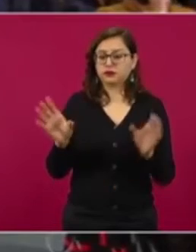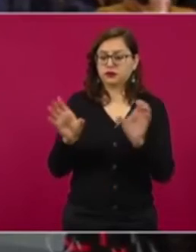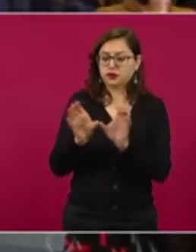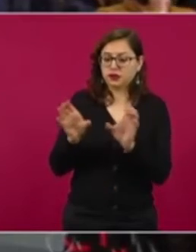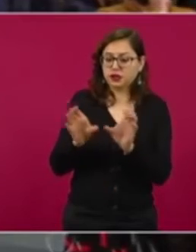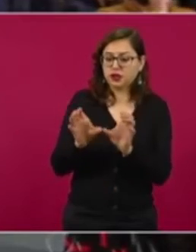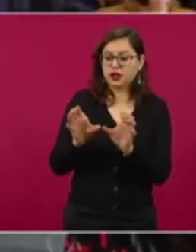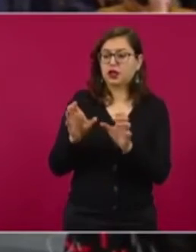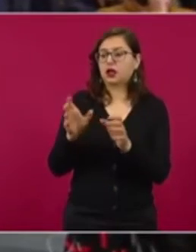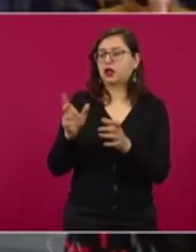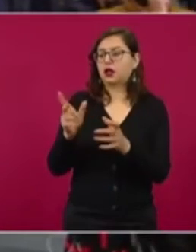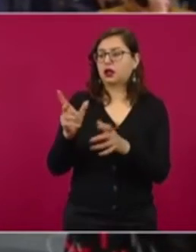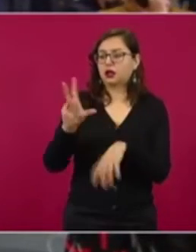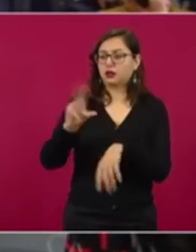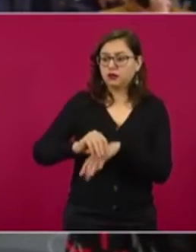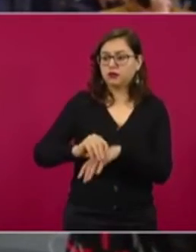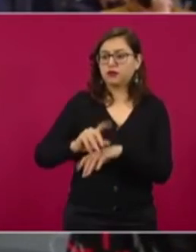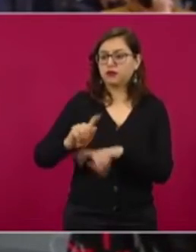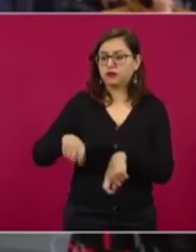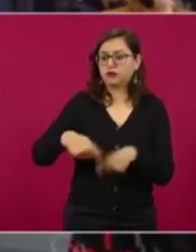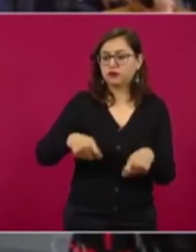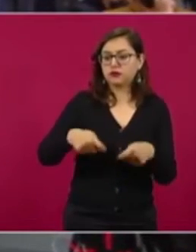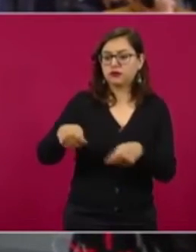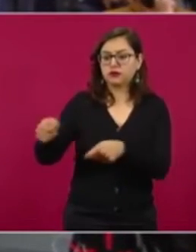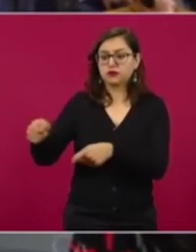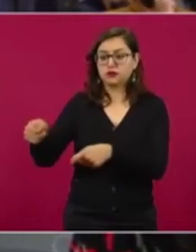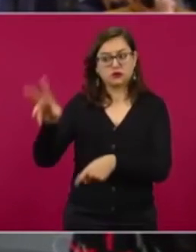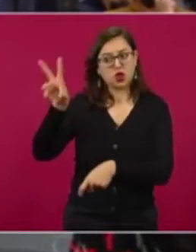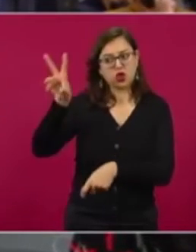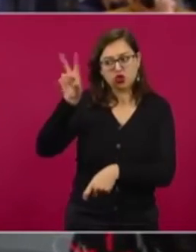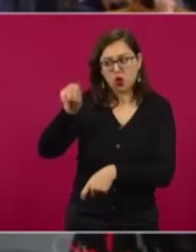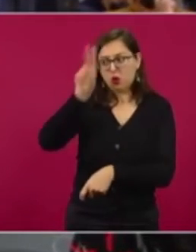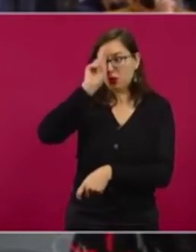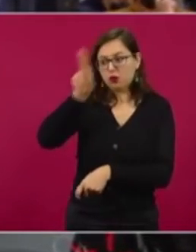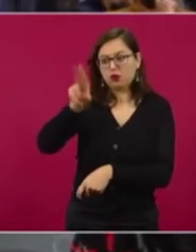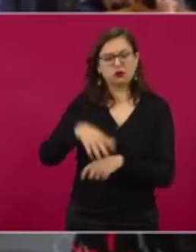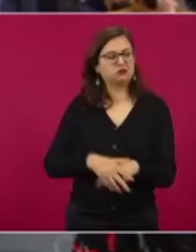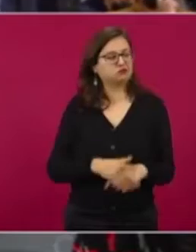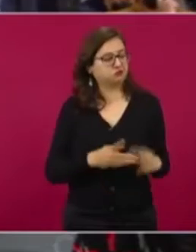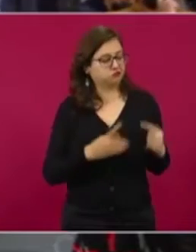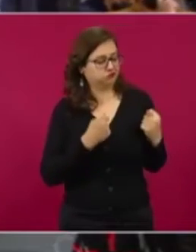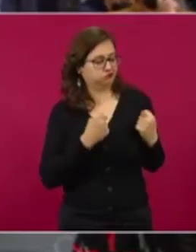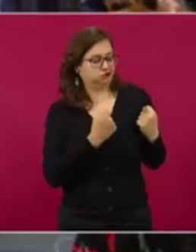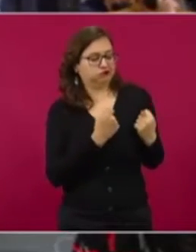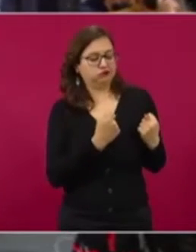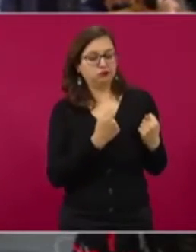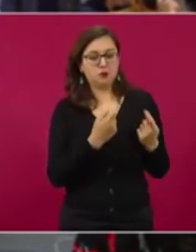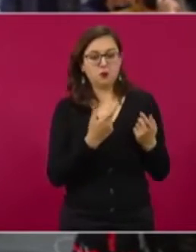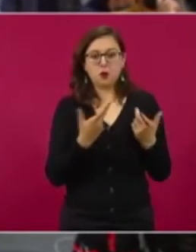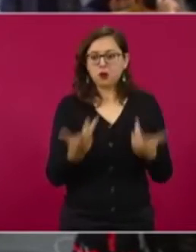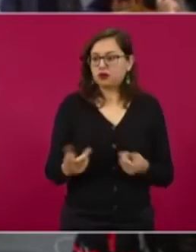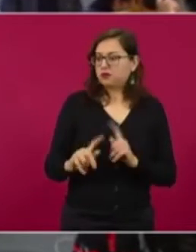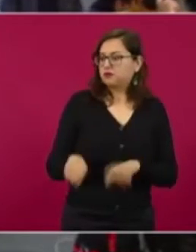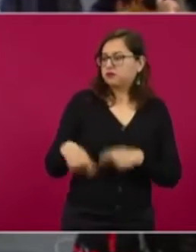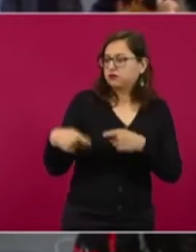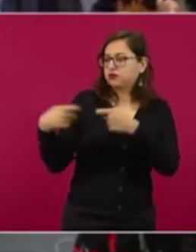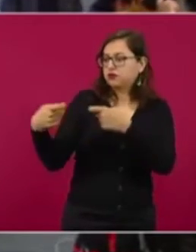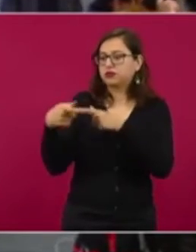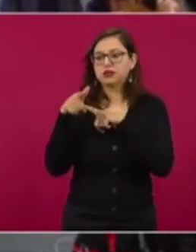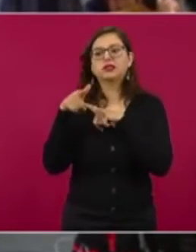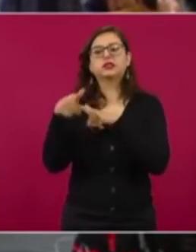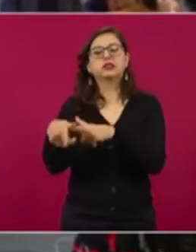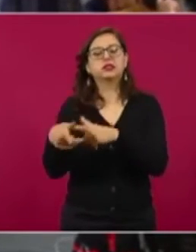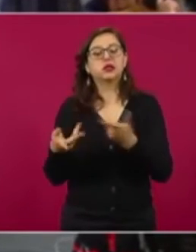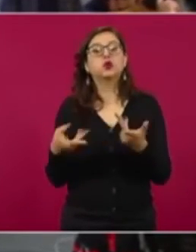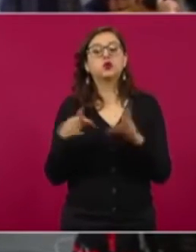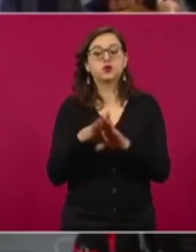certificados y títulos, y va y los expide sabiendo que ese es verdaderamente, digamos, el problema de fondo que sucede, ¿no?